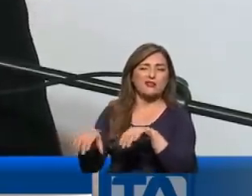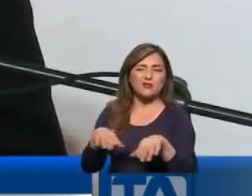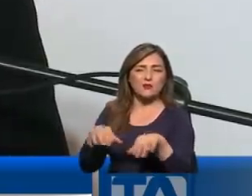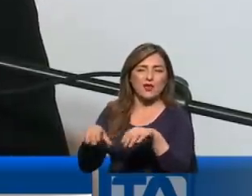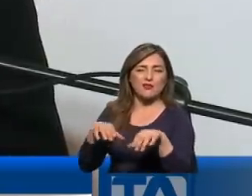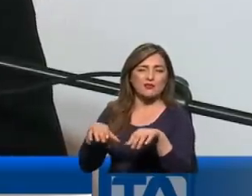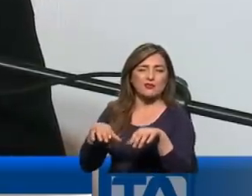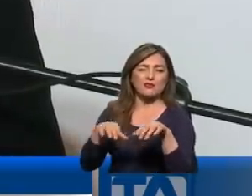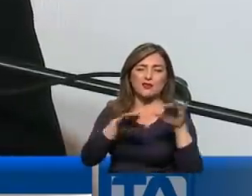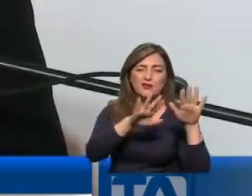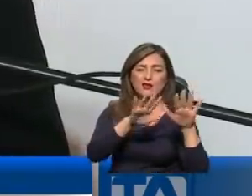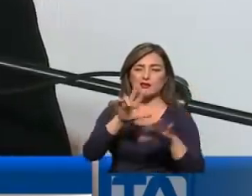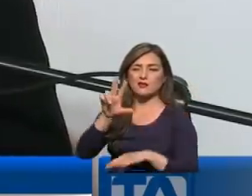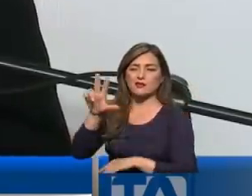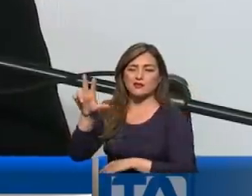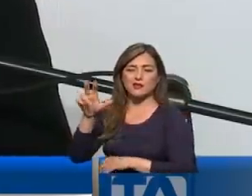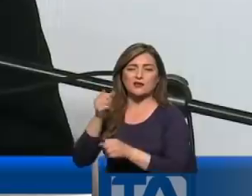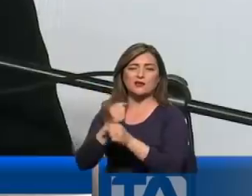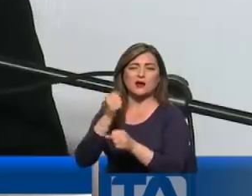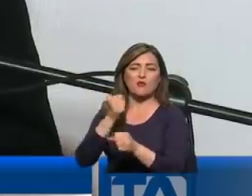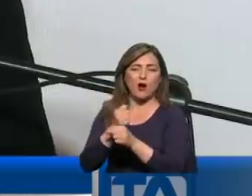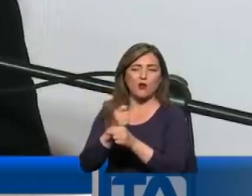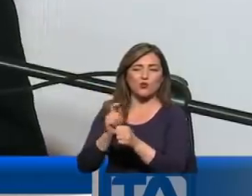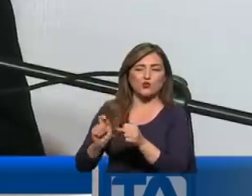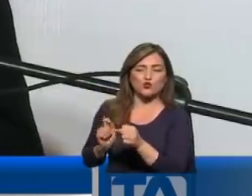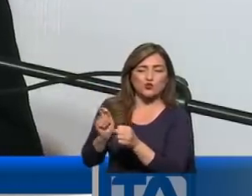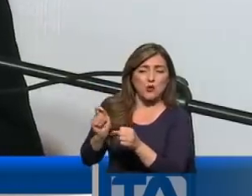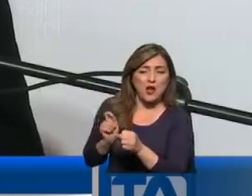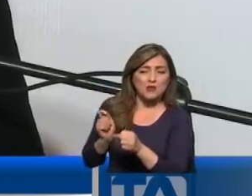3 tienen un empleo formal.